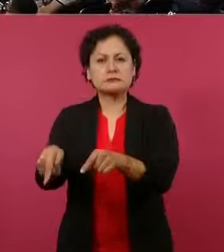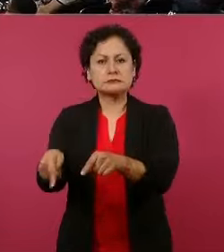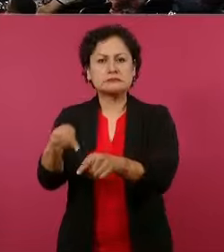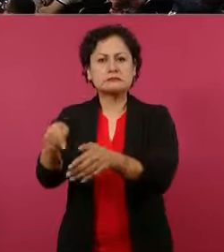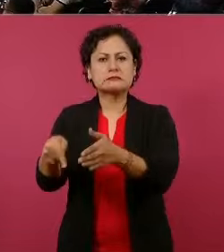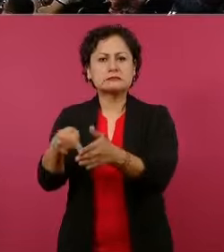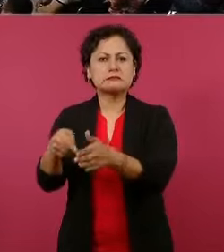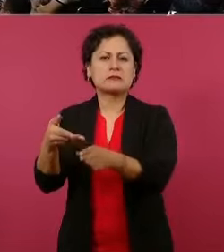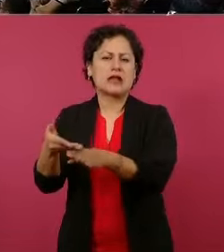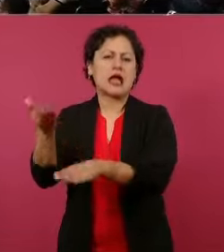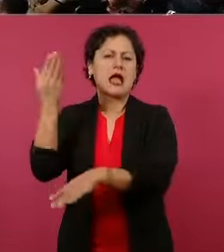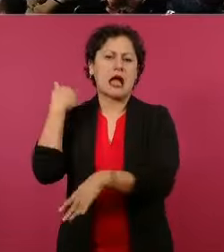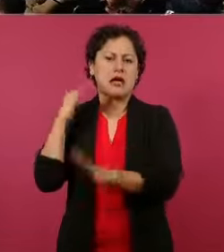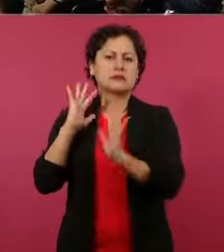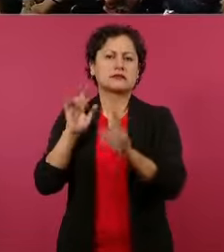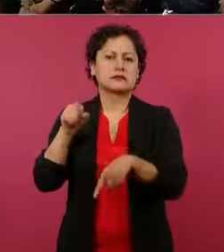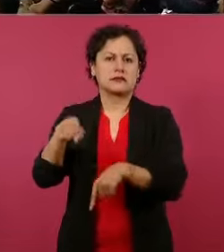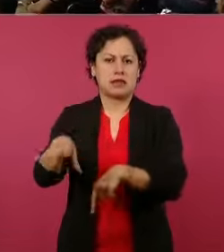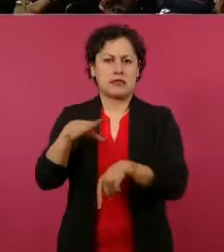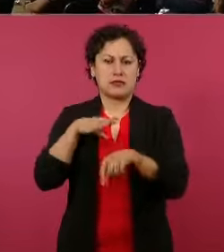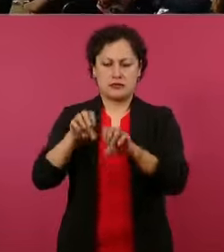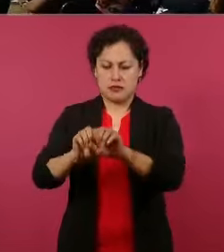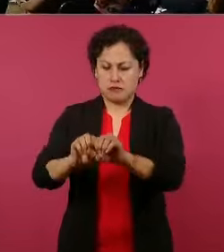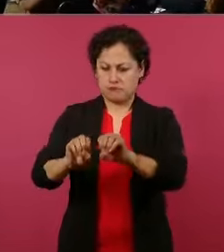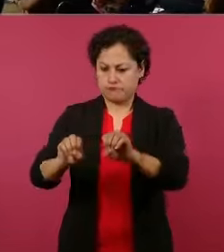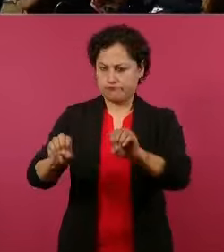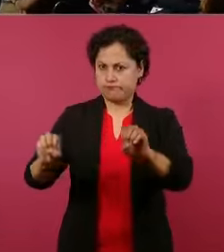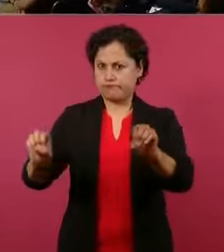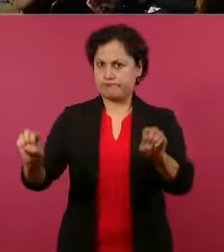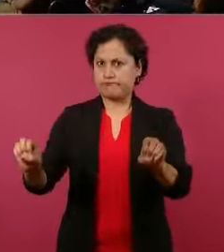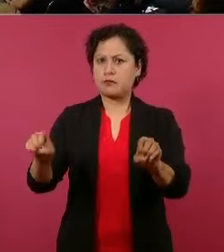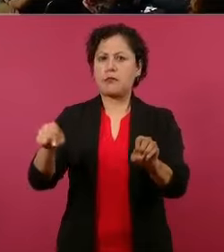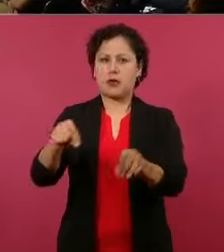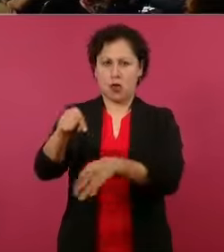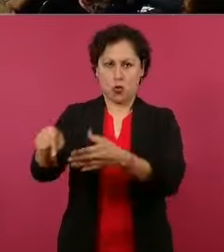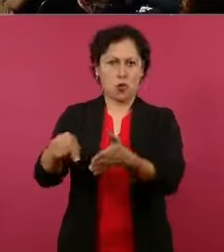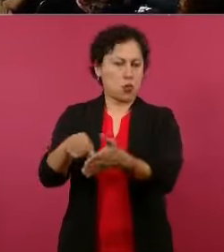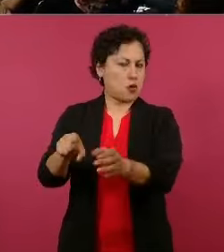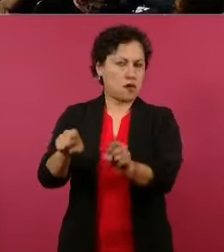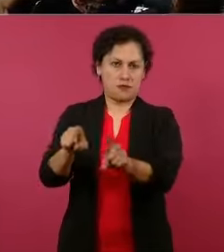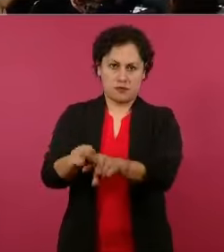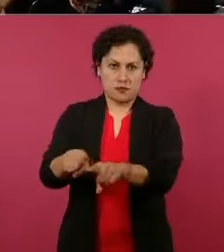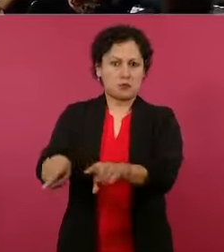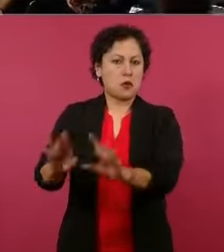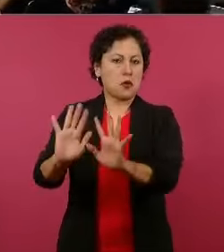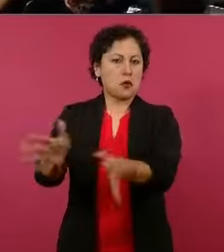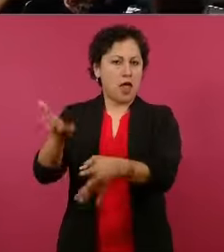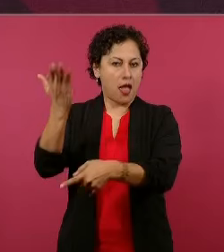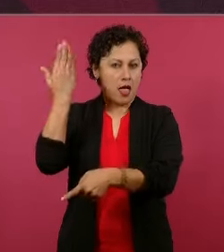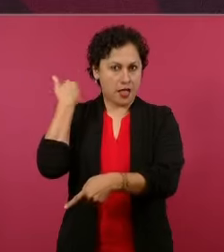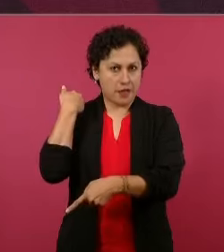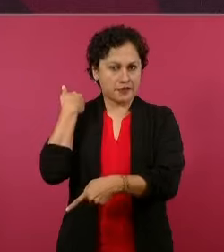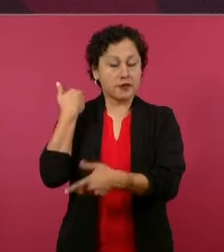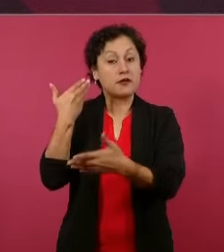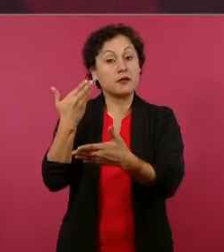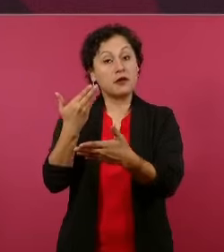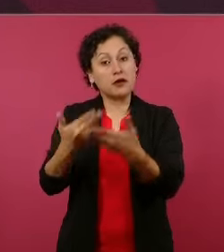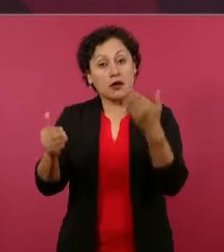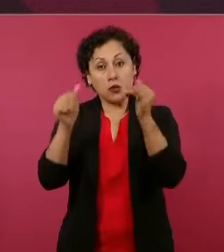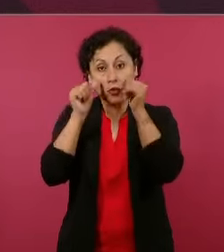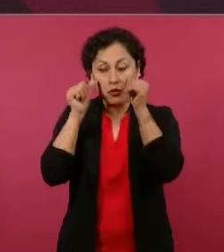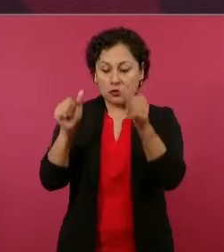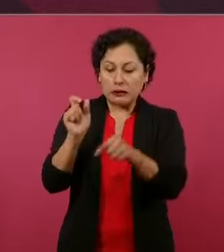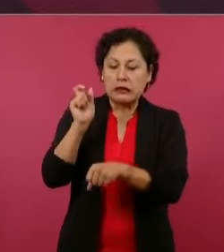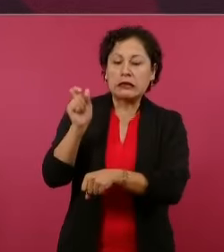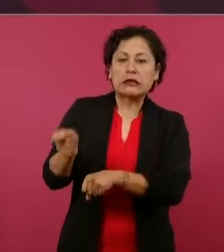un tubo en el ismo y lo que se está haciendo es eh